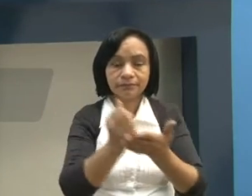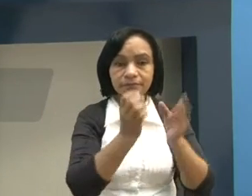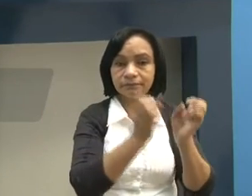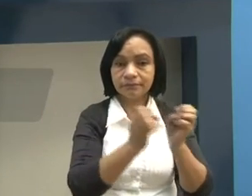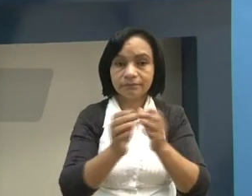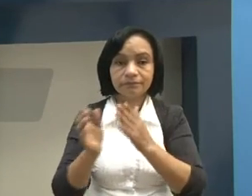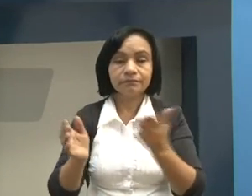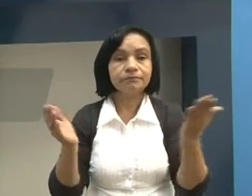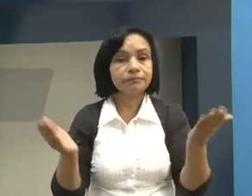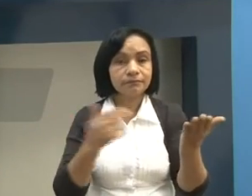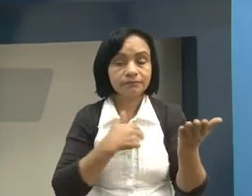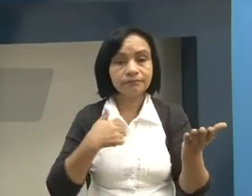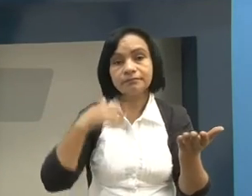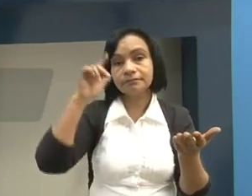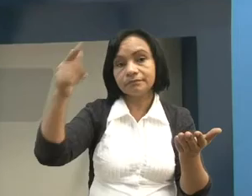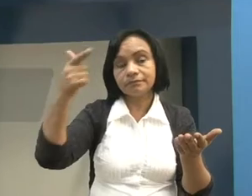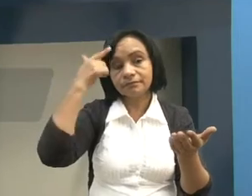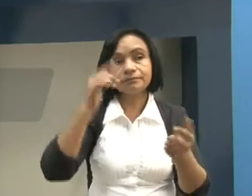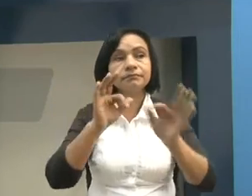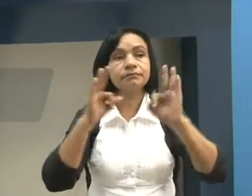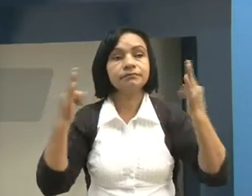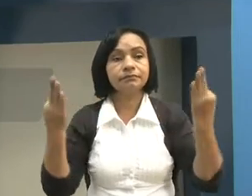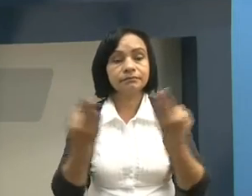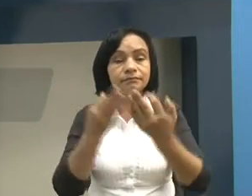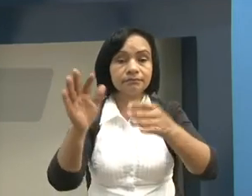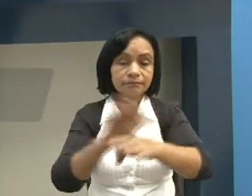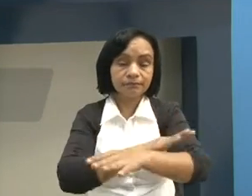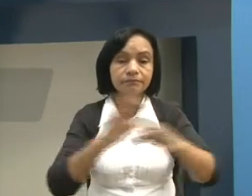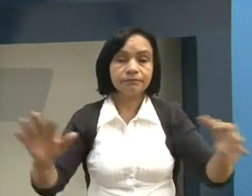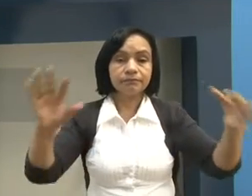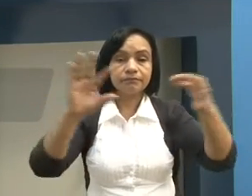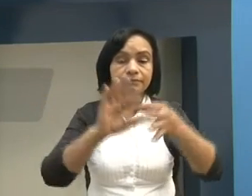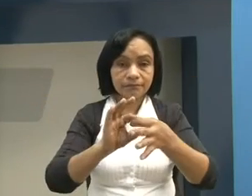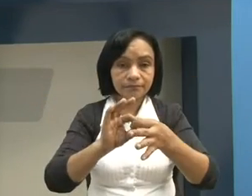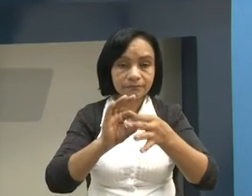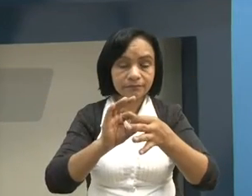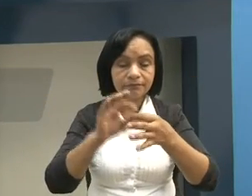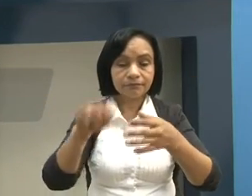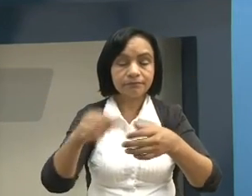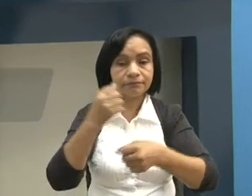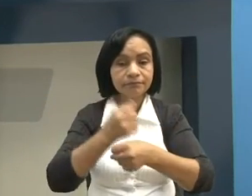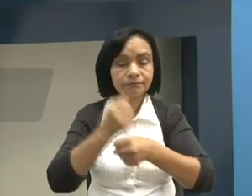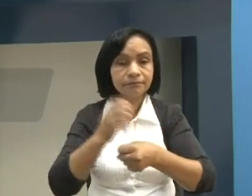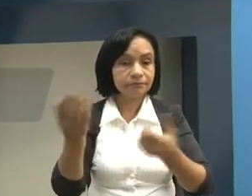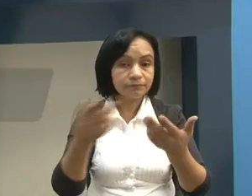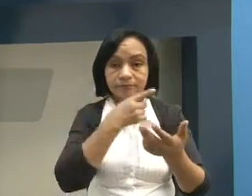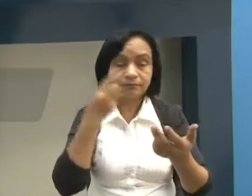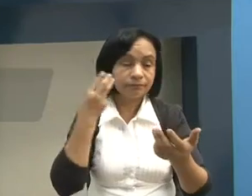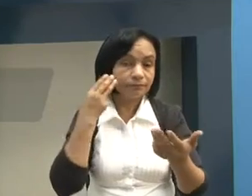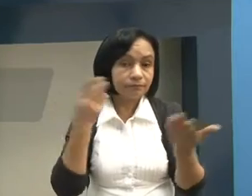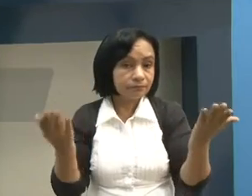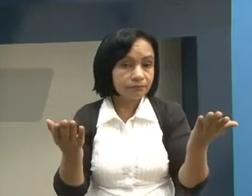organizativa que hace el gobierno para que la familia se sienta parte e integrada a este proceso. Si no fuera con los padres y madres de